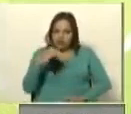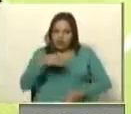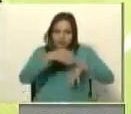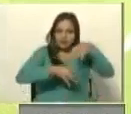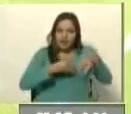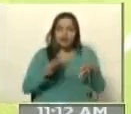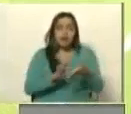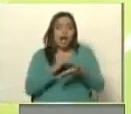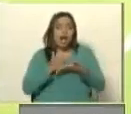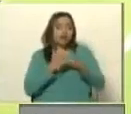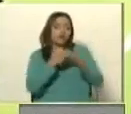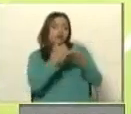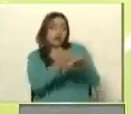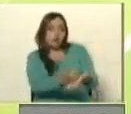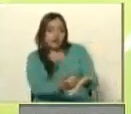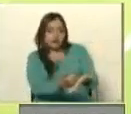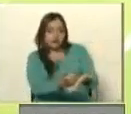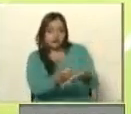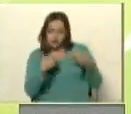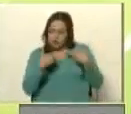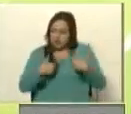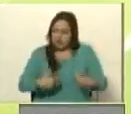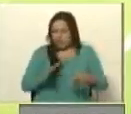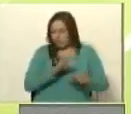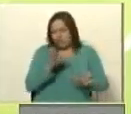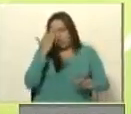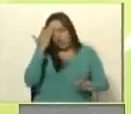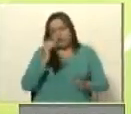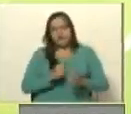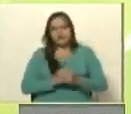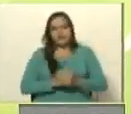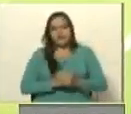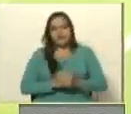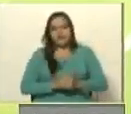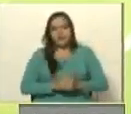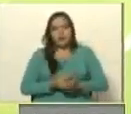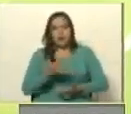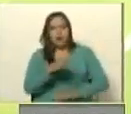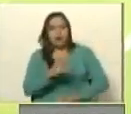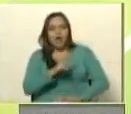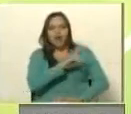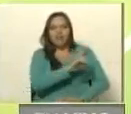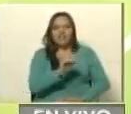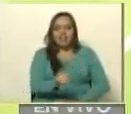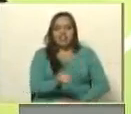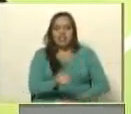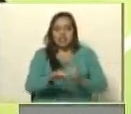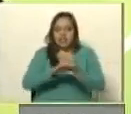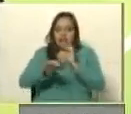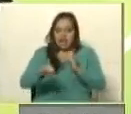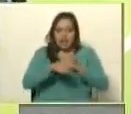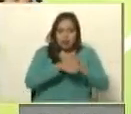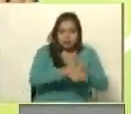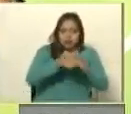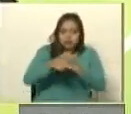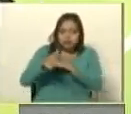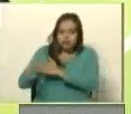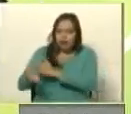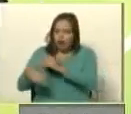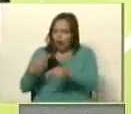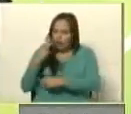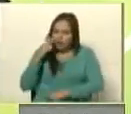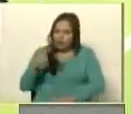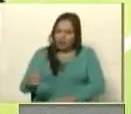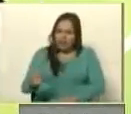ayuda, no sé si humanitaria, ¿no? Enviaron una cantidad, creo que eran 20 tanques, lo colocaba Duque en su cuenta en Twitter. ¿Cómo ven lo que está pasando